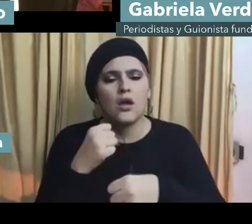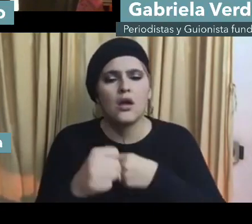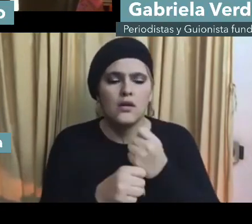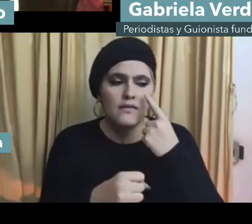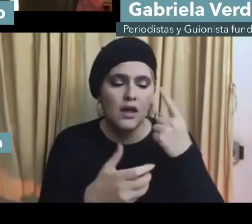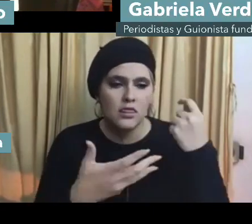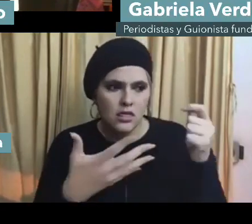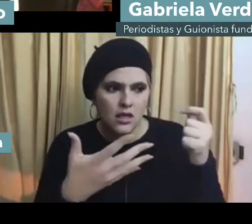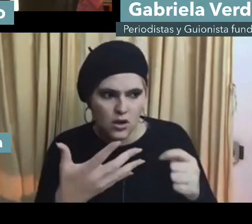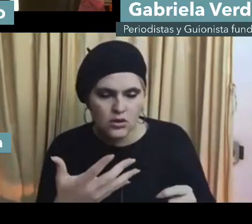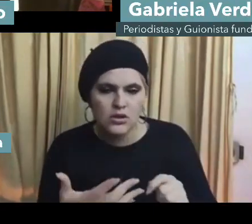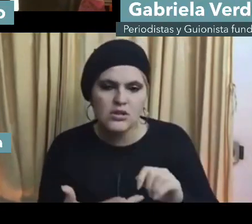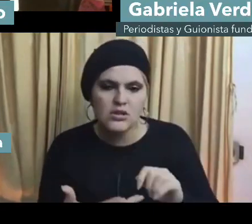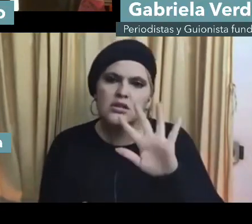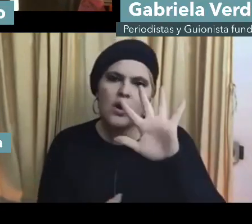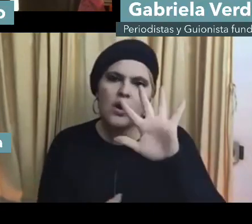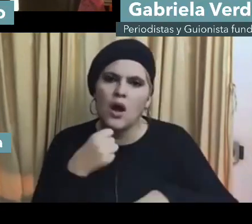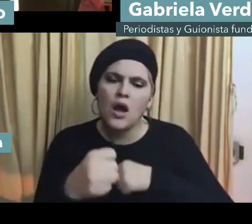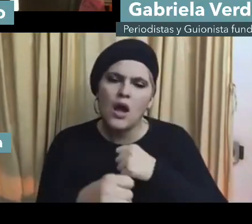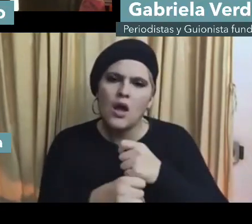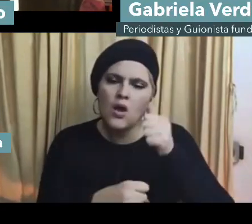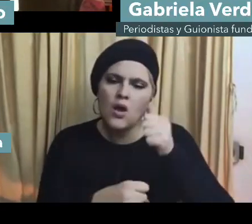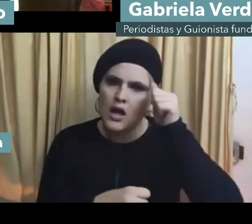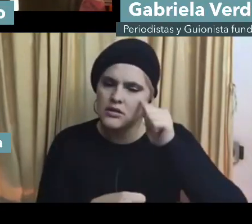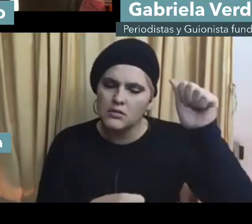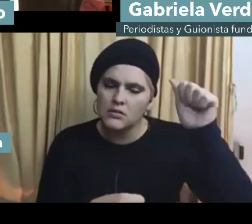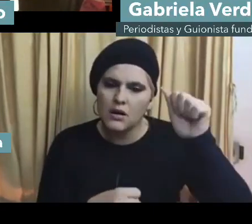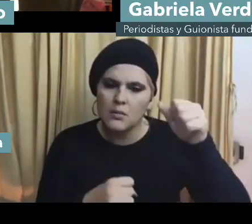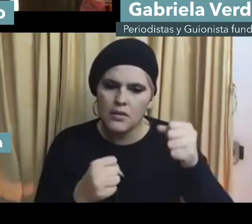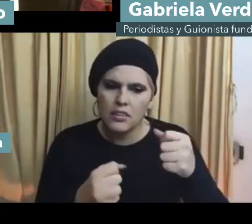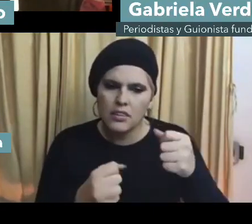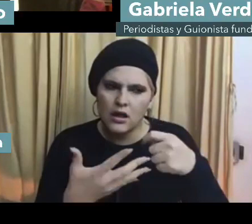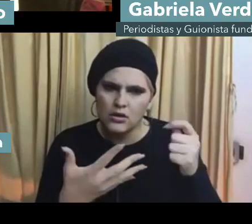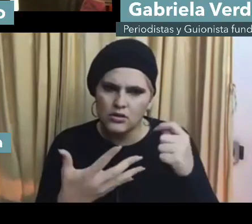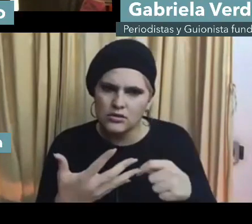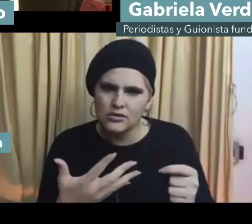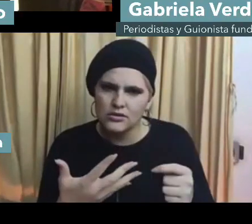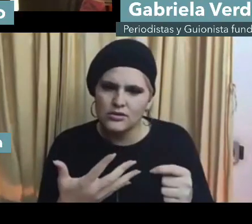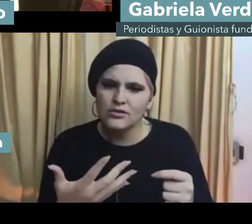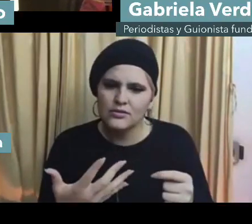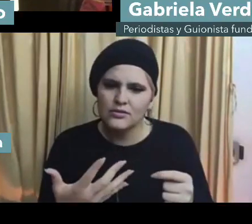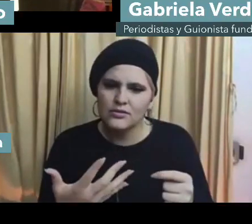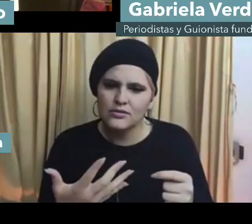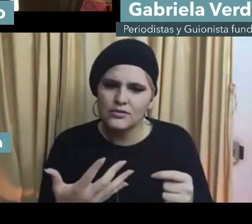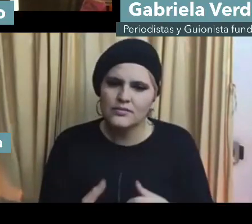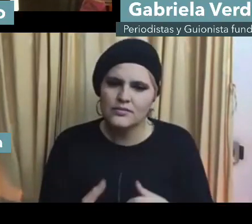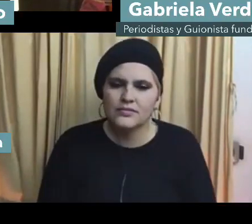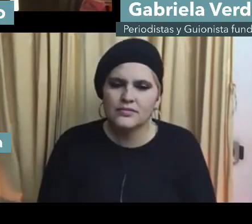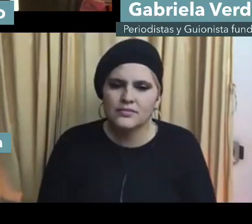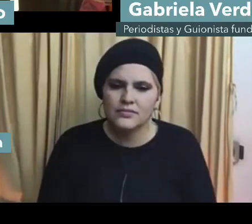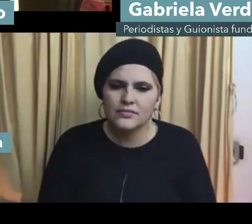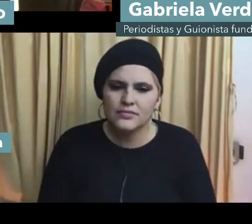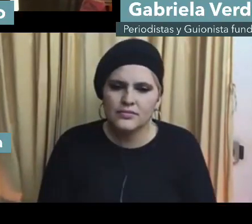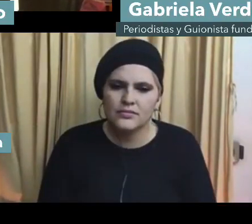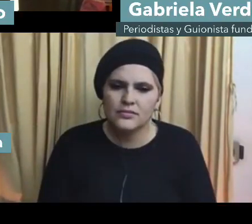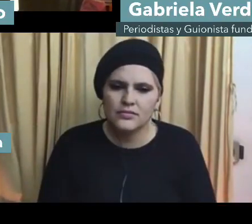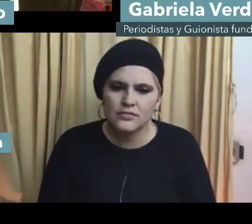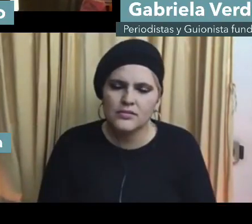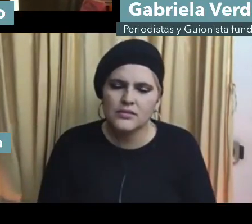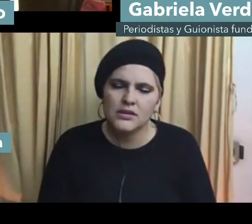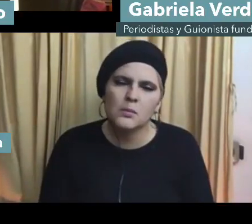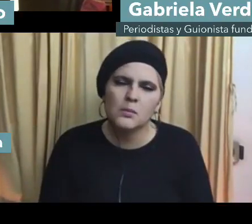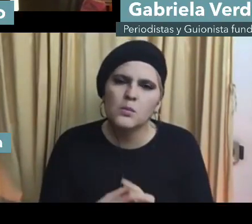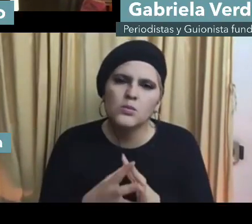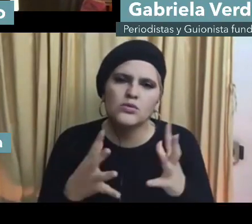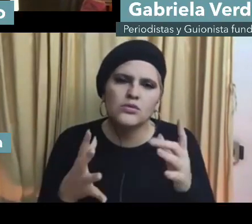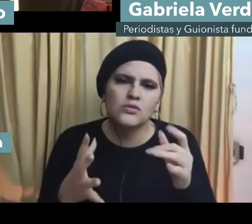también está Sí, estas situaciones claro, confusas tenemos con las mucho que, edades y que, claro, los que criterios. evolucionar, digamos, pero como dije, la